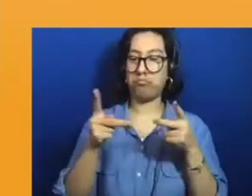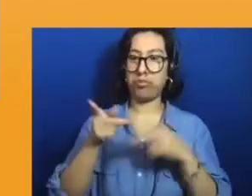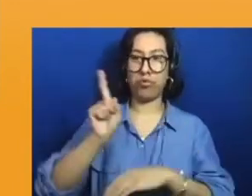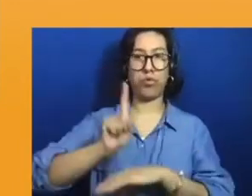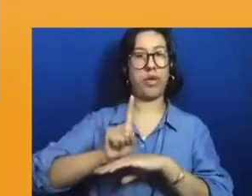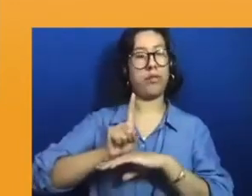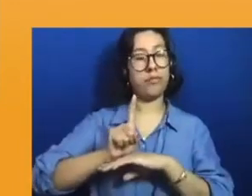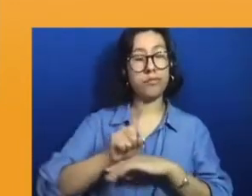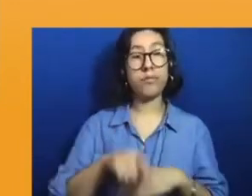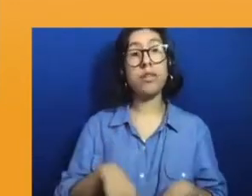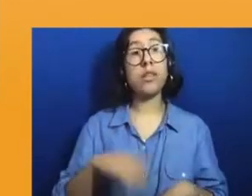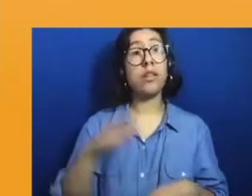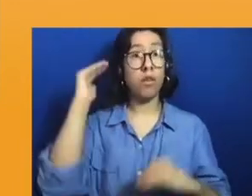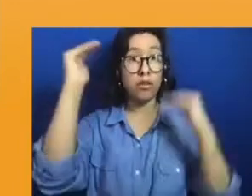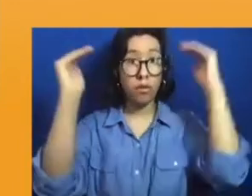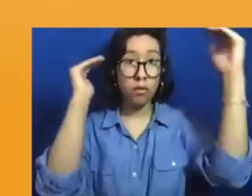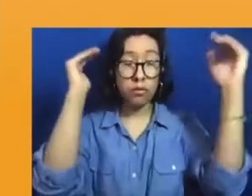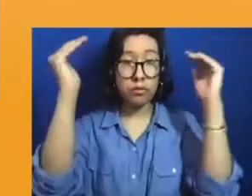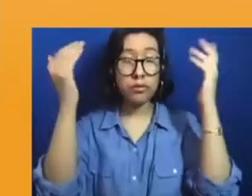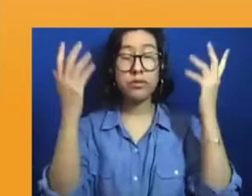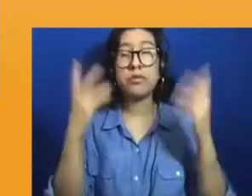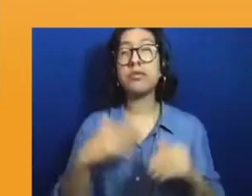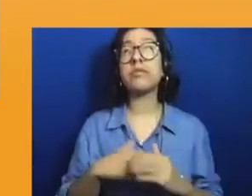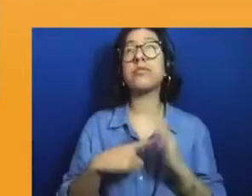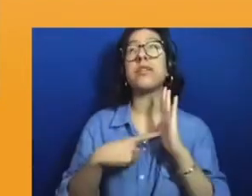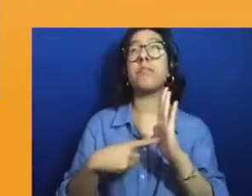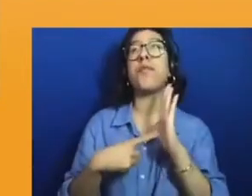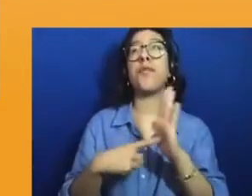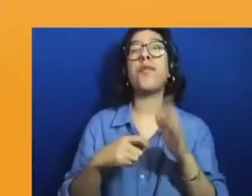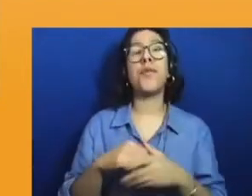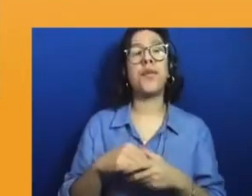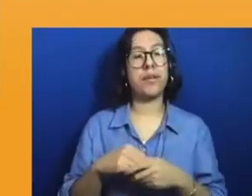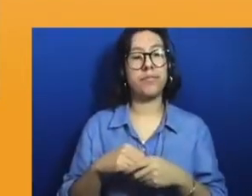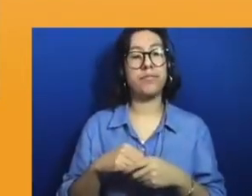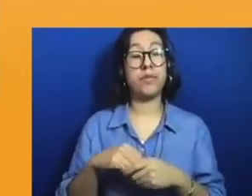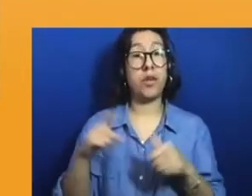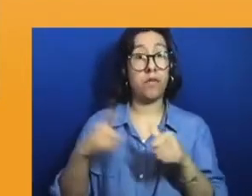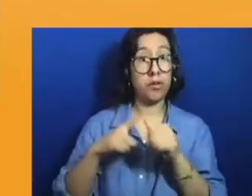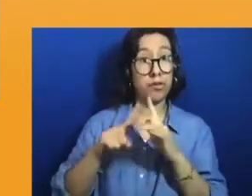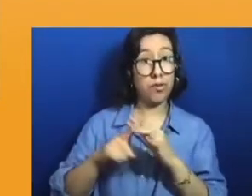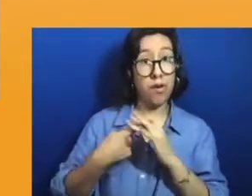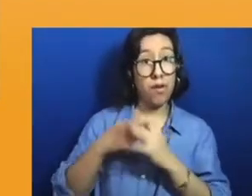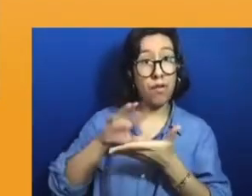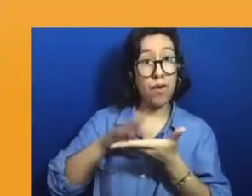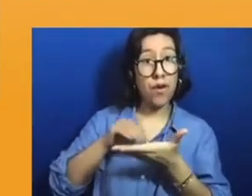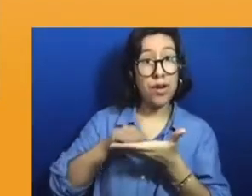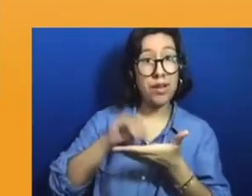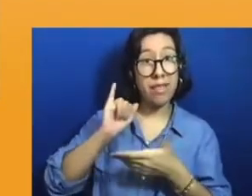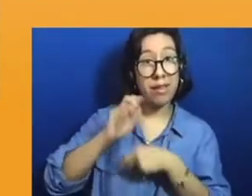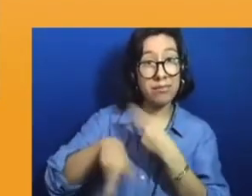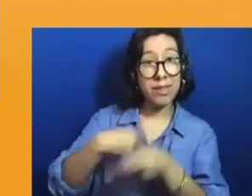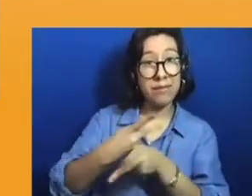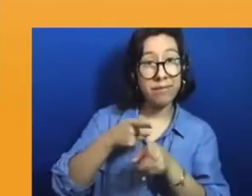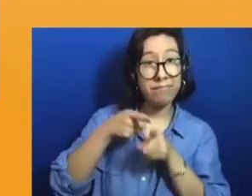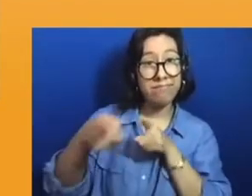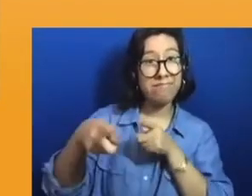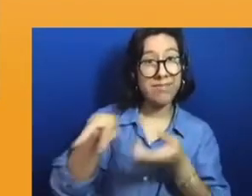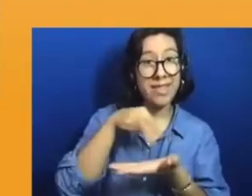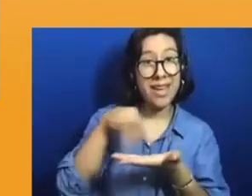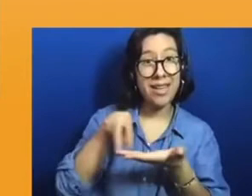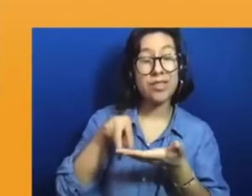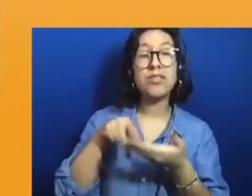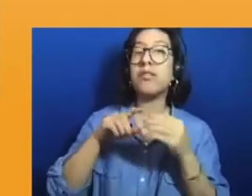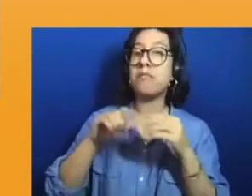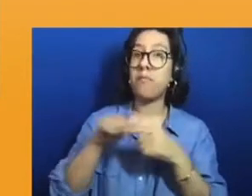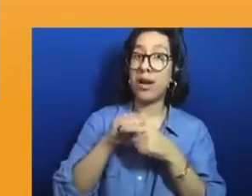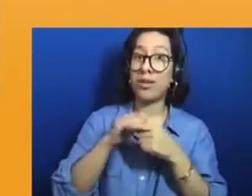Y para las personas adultas, cuando recién empiezan a aprender, practicamos ese